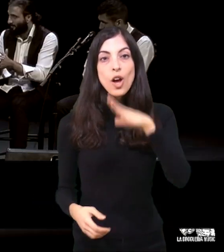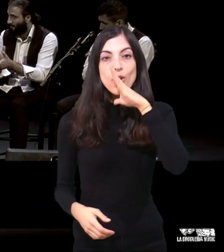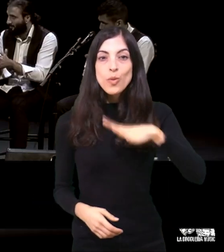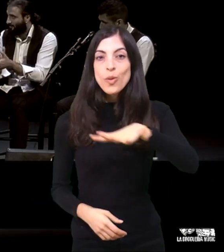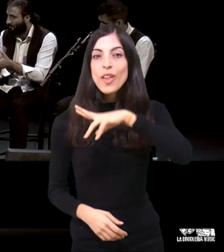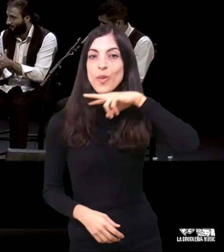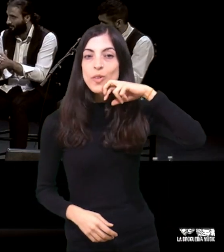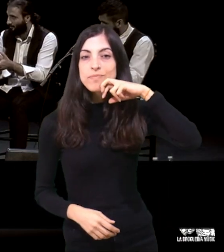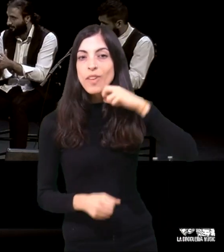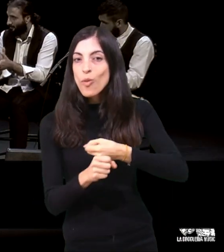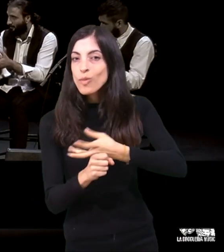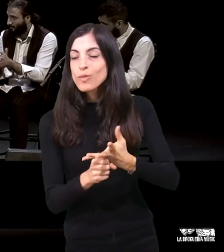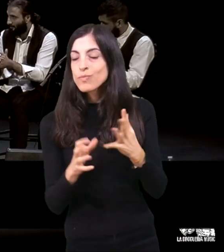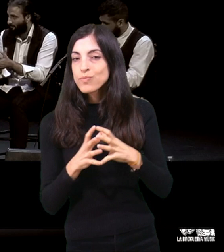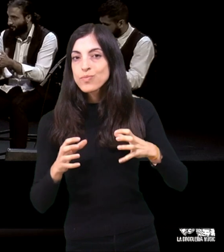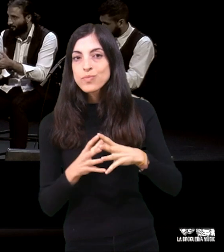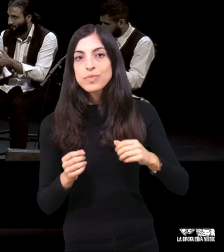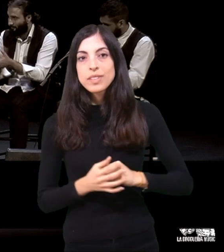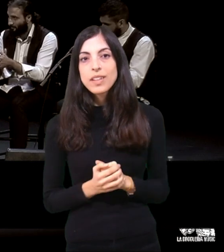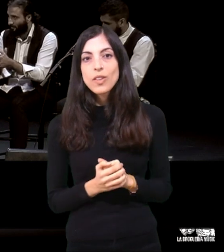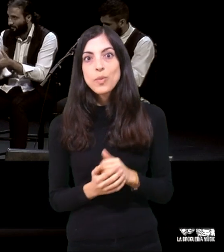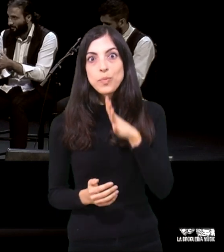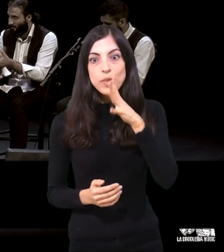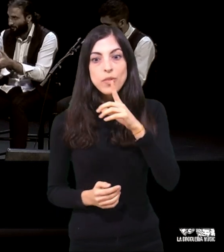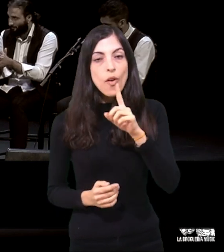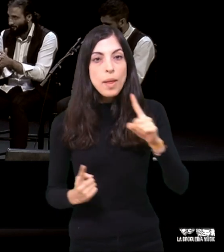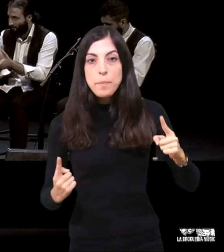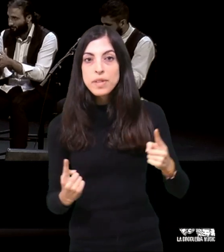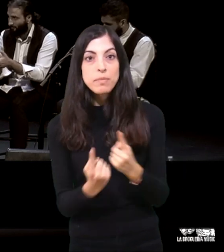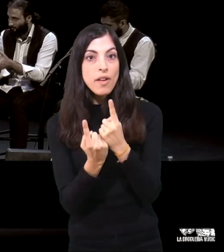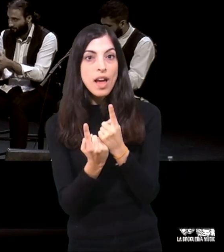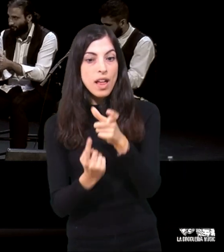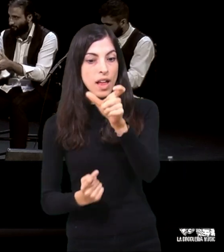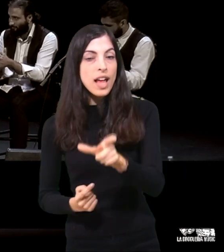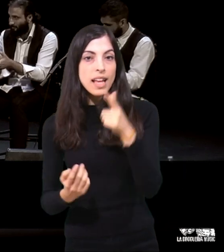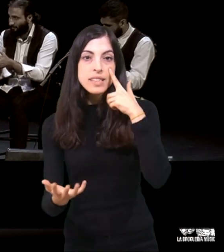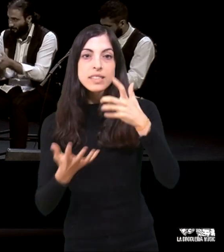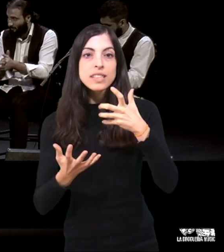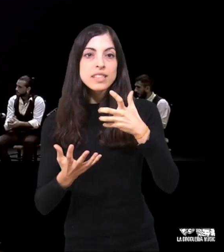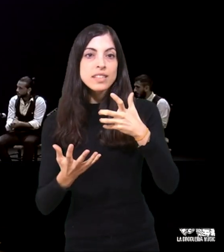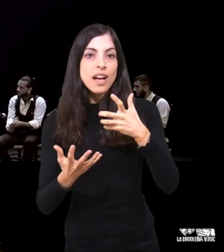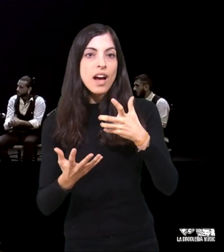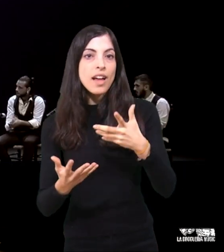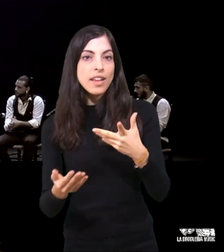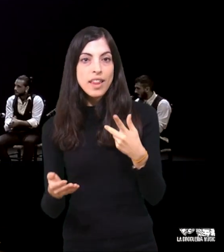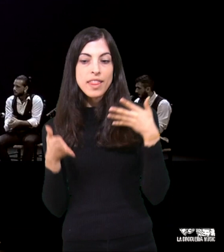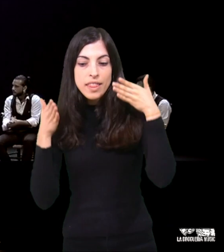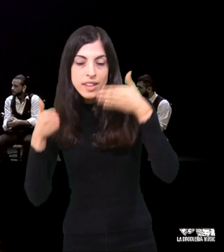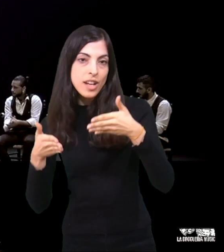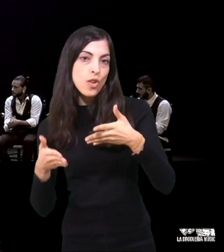Luna de Judería es un disco muy esperado porque es la primera vez que el artista se dedica a sus propias composiciones.